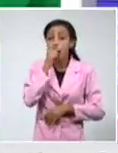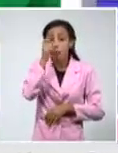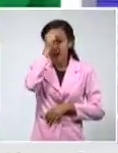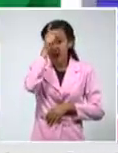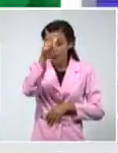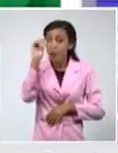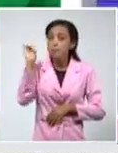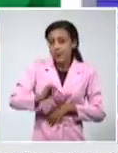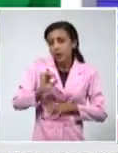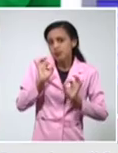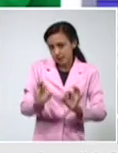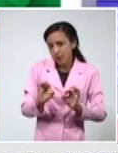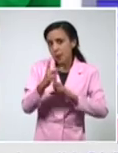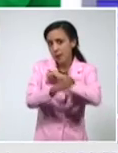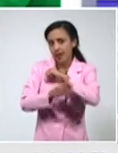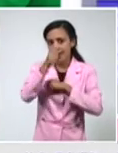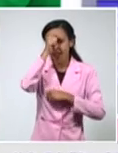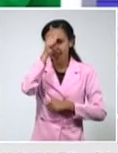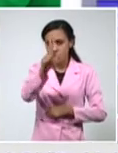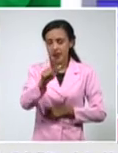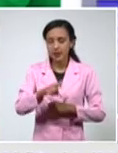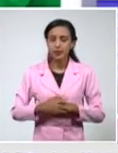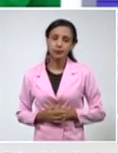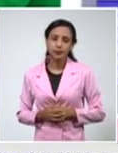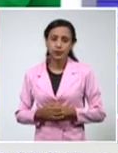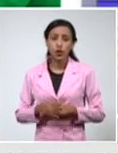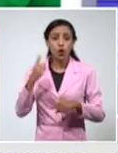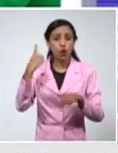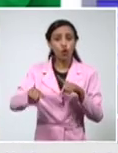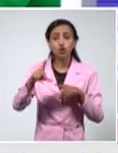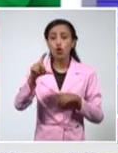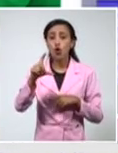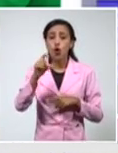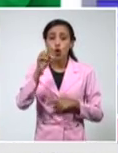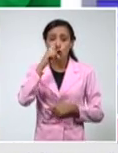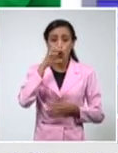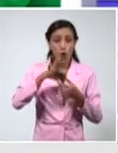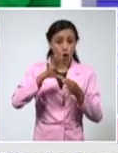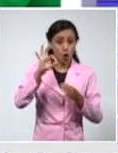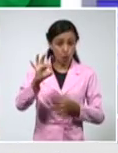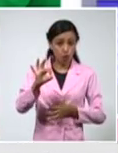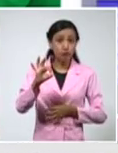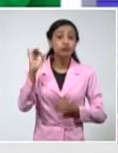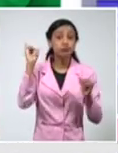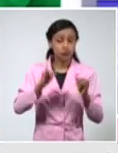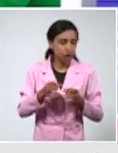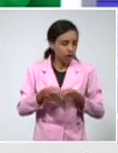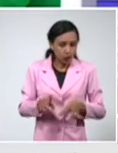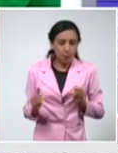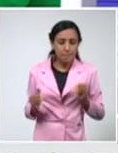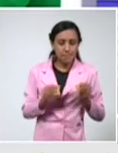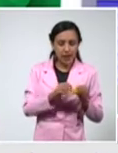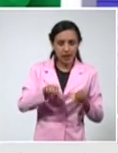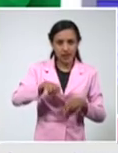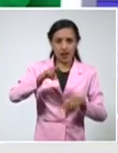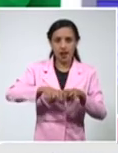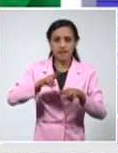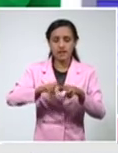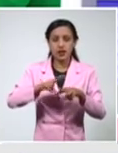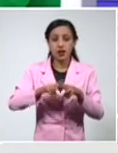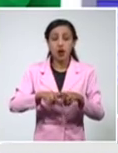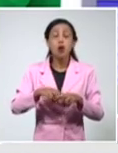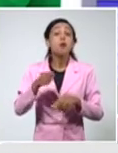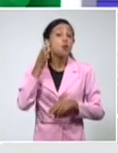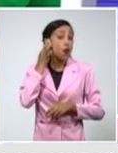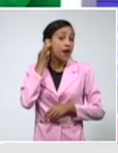Alemania, 2 congoleses autóctonos de transmisión aquí en La Habana, una española también autóctona de